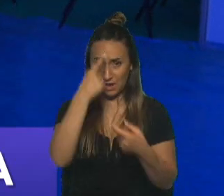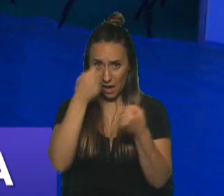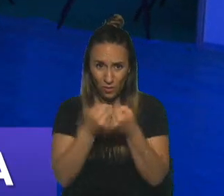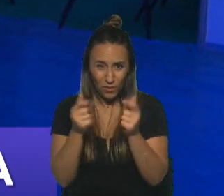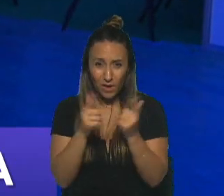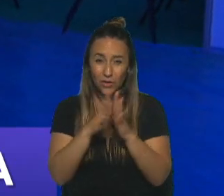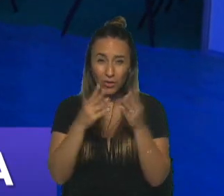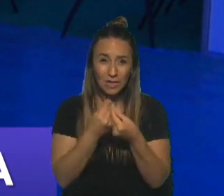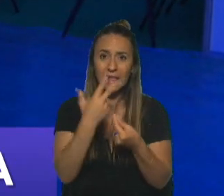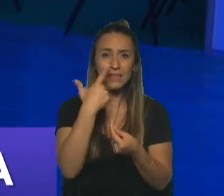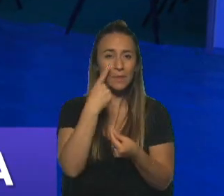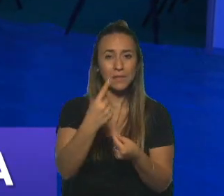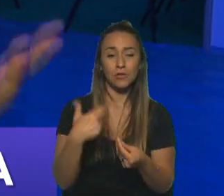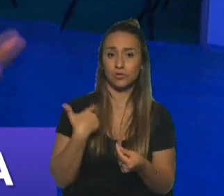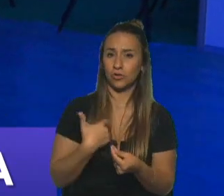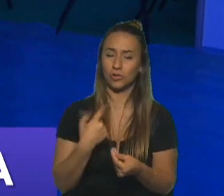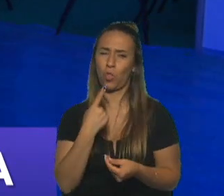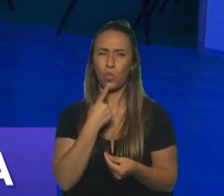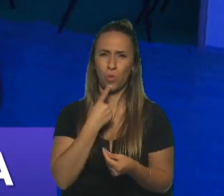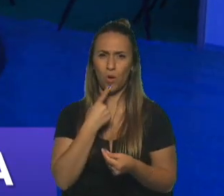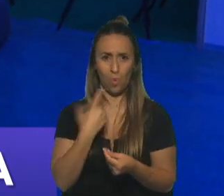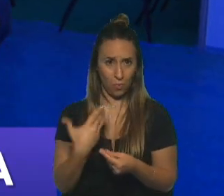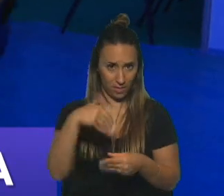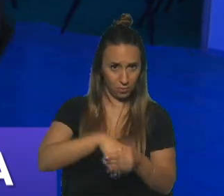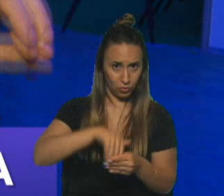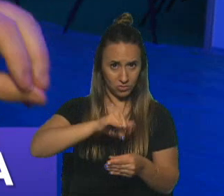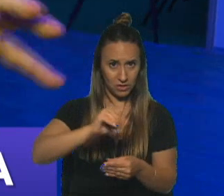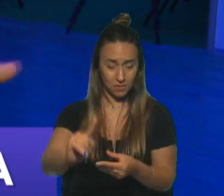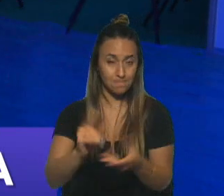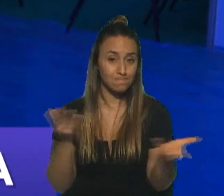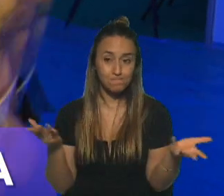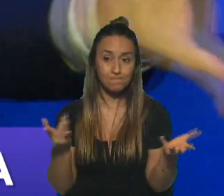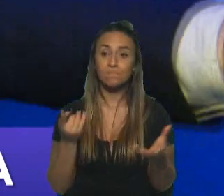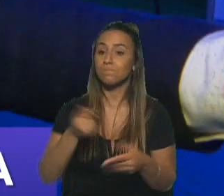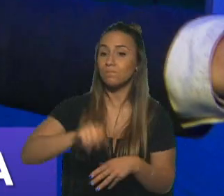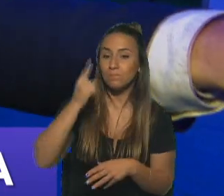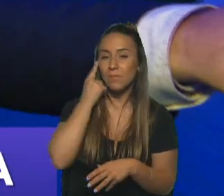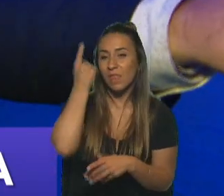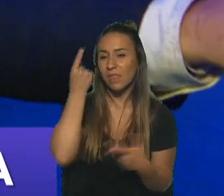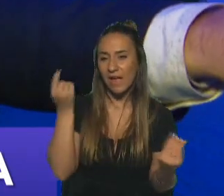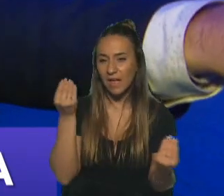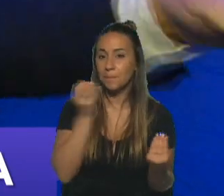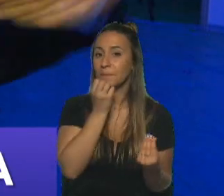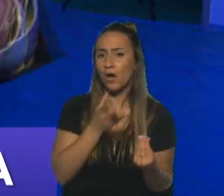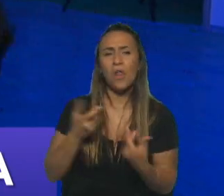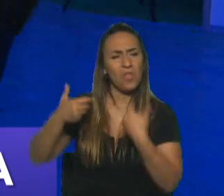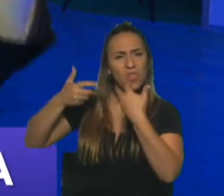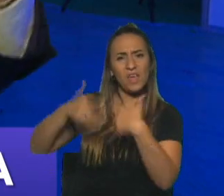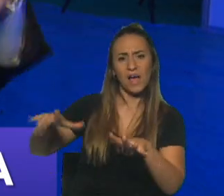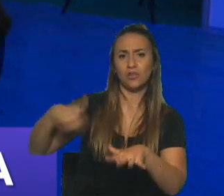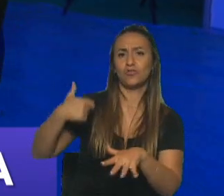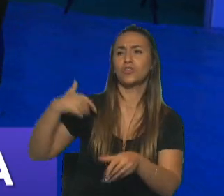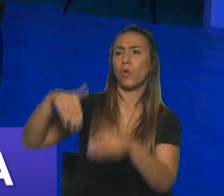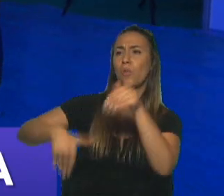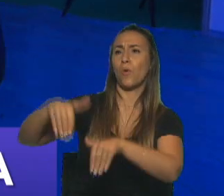3.000 socios en condición dudosa, según la oposición. Una de las ideas era dejar que los socios voten y después